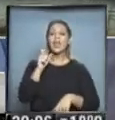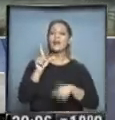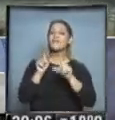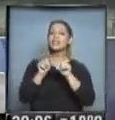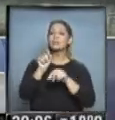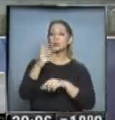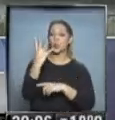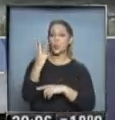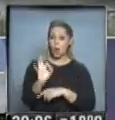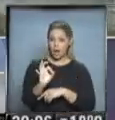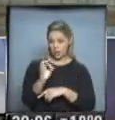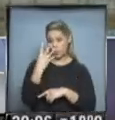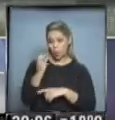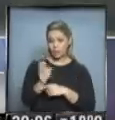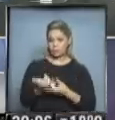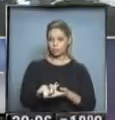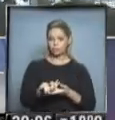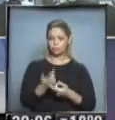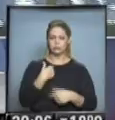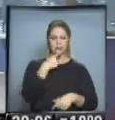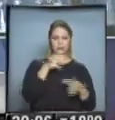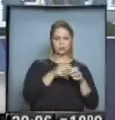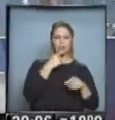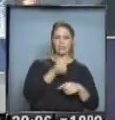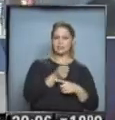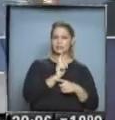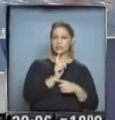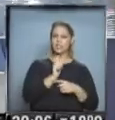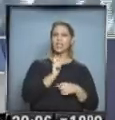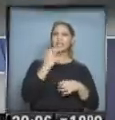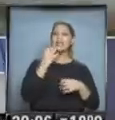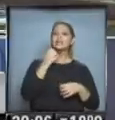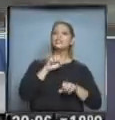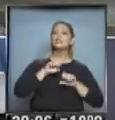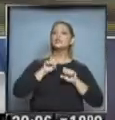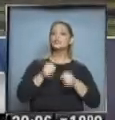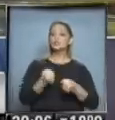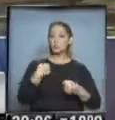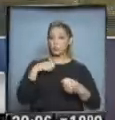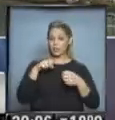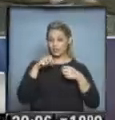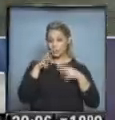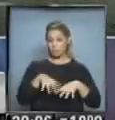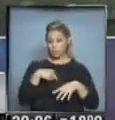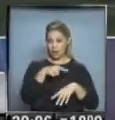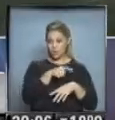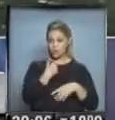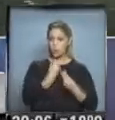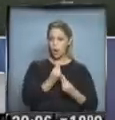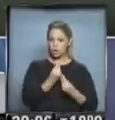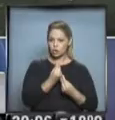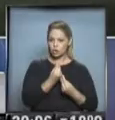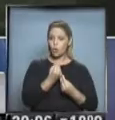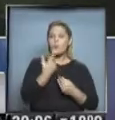Señalan extraoficialmente las fuentes de la Fraternidad que recién van a levantar la medida de fuerza, o sea, recién los maquinistas pueden